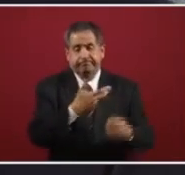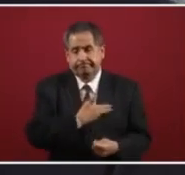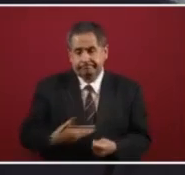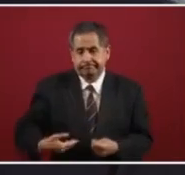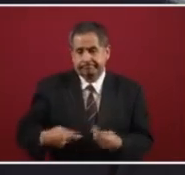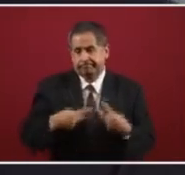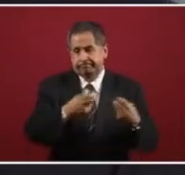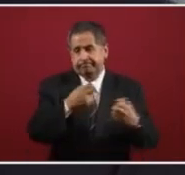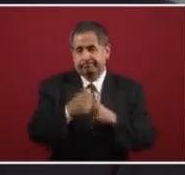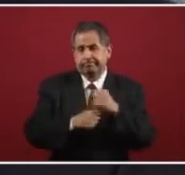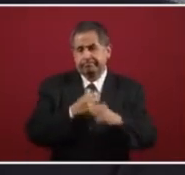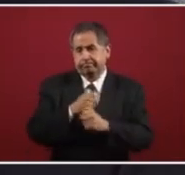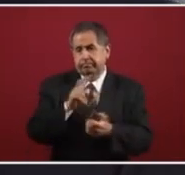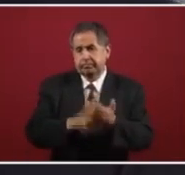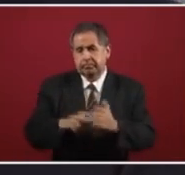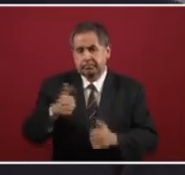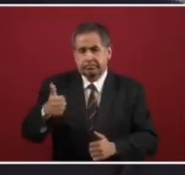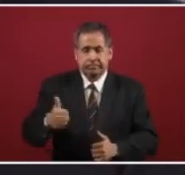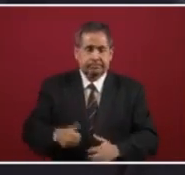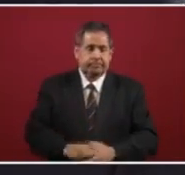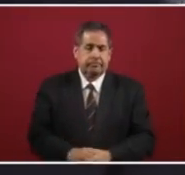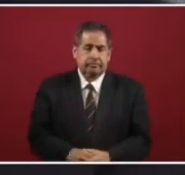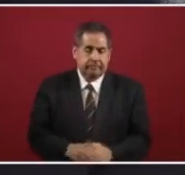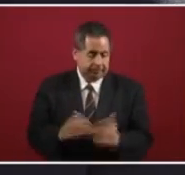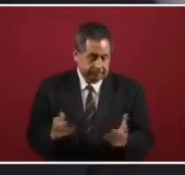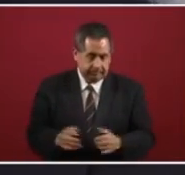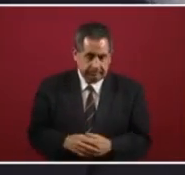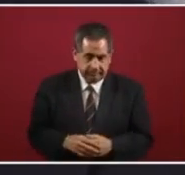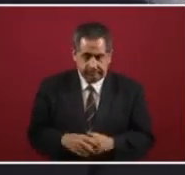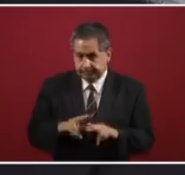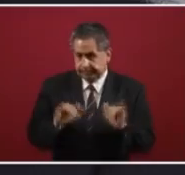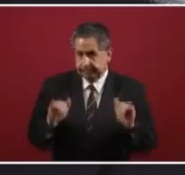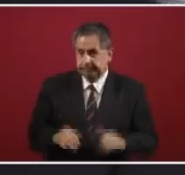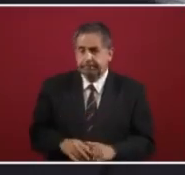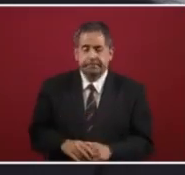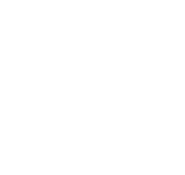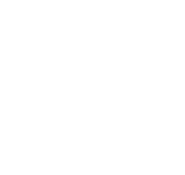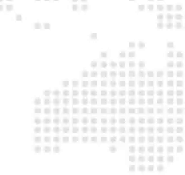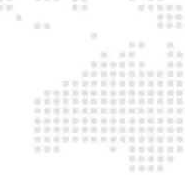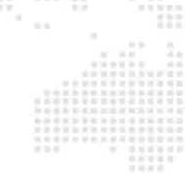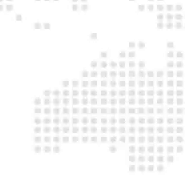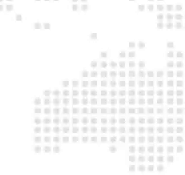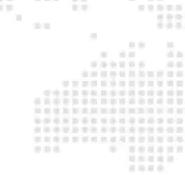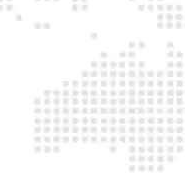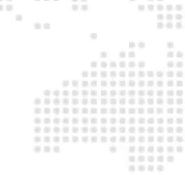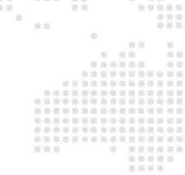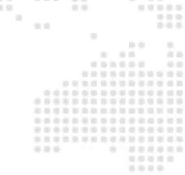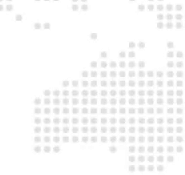del 2006. Con información de Verónica Torres Lizama, Notimex.